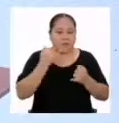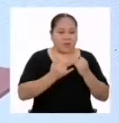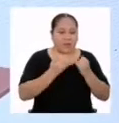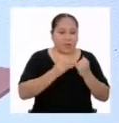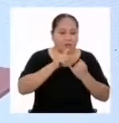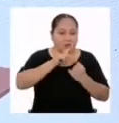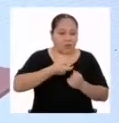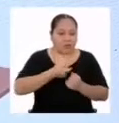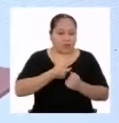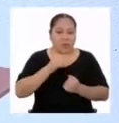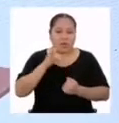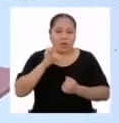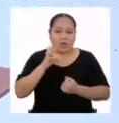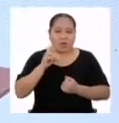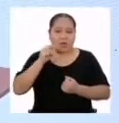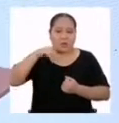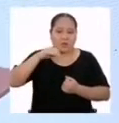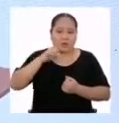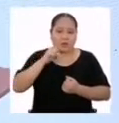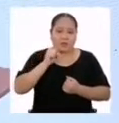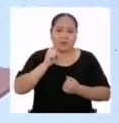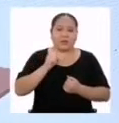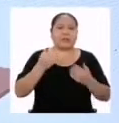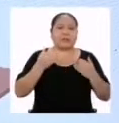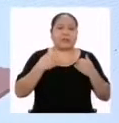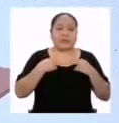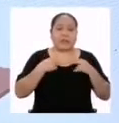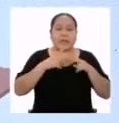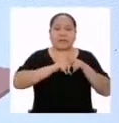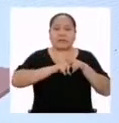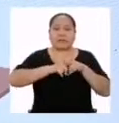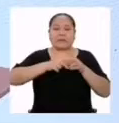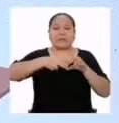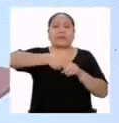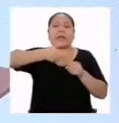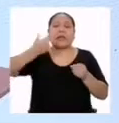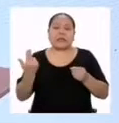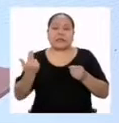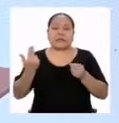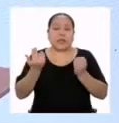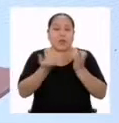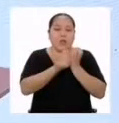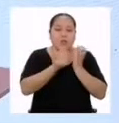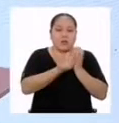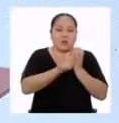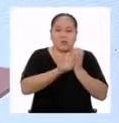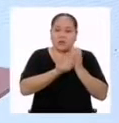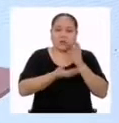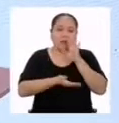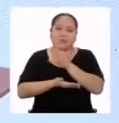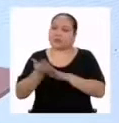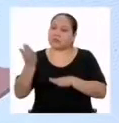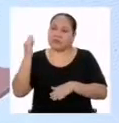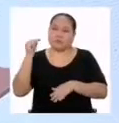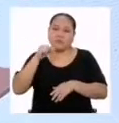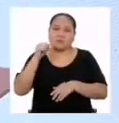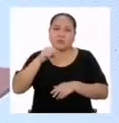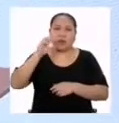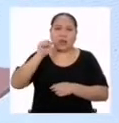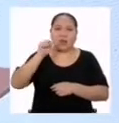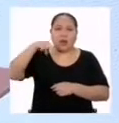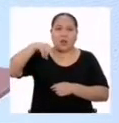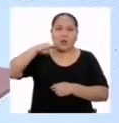coma, Ernesto debe abandonar la escuela e irse de Abancay. Esta novela escrita